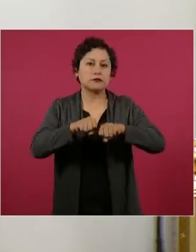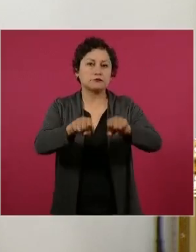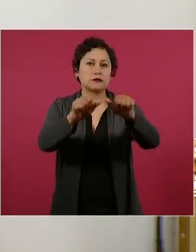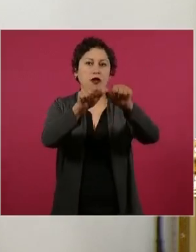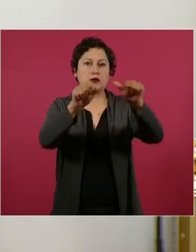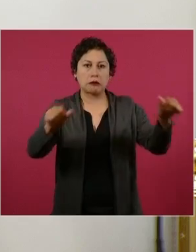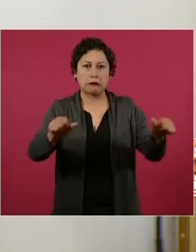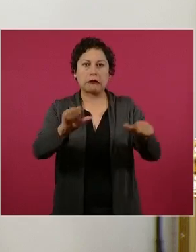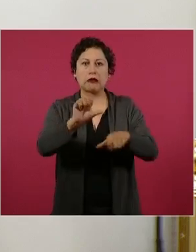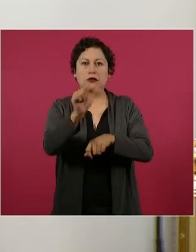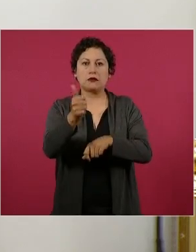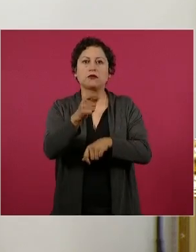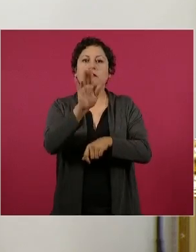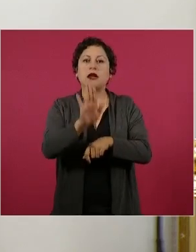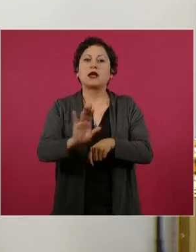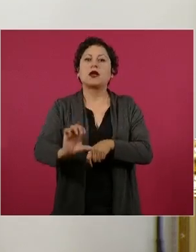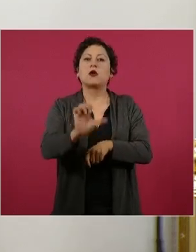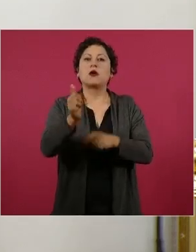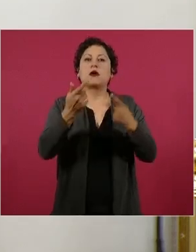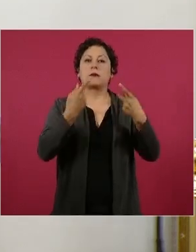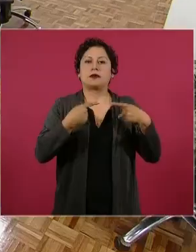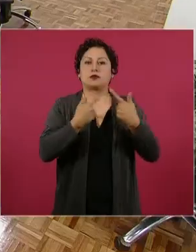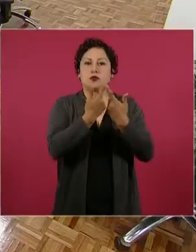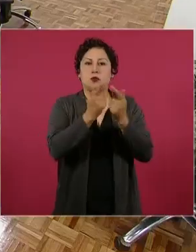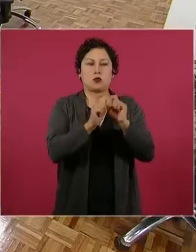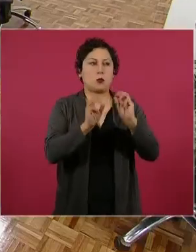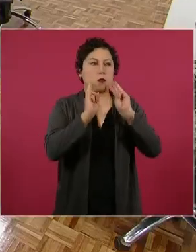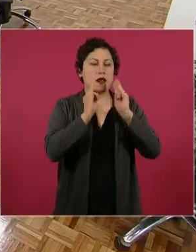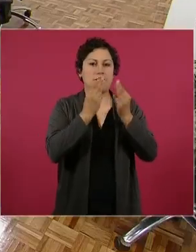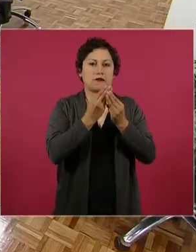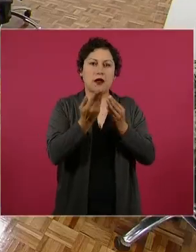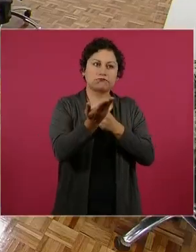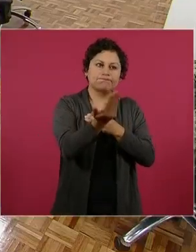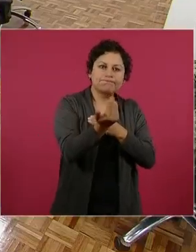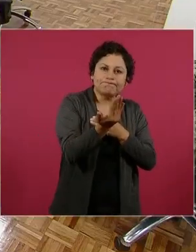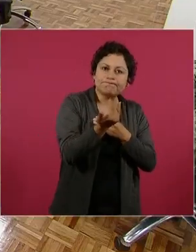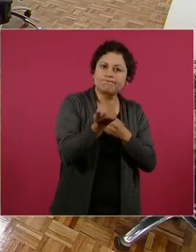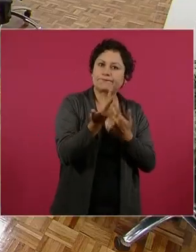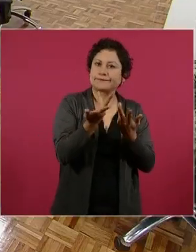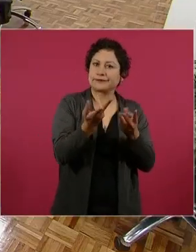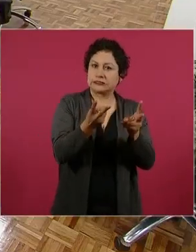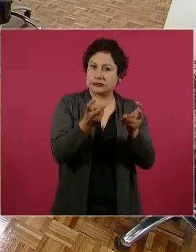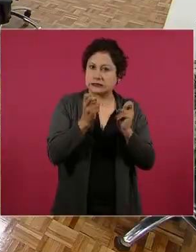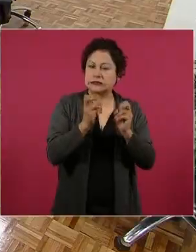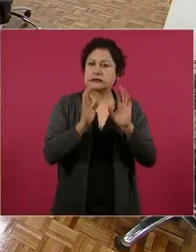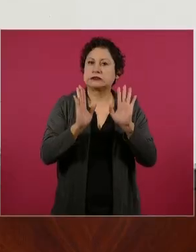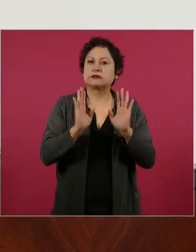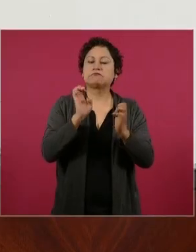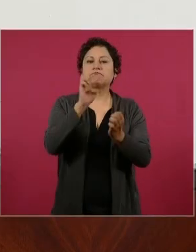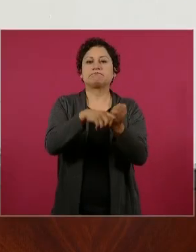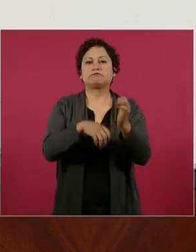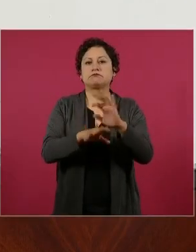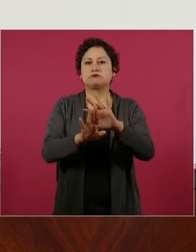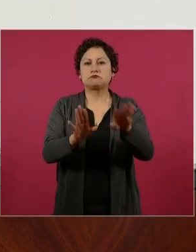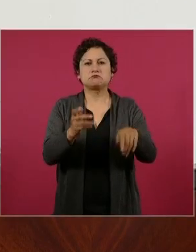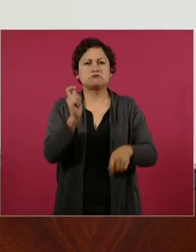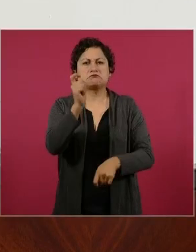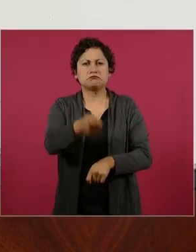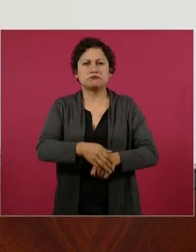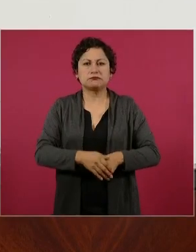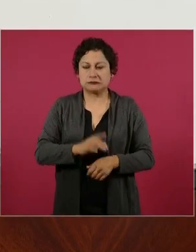están intentando cobrar extorsión. ¿Qué se sabe de esto, presidente? Pues yo creo que la que tiene más información es Rosa